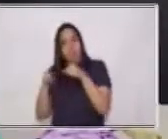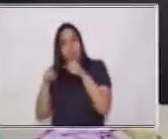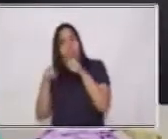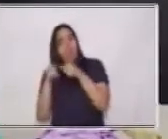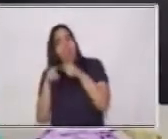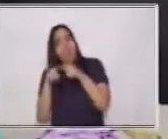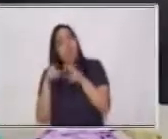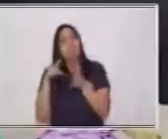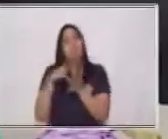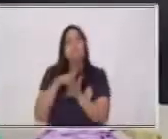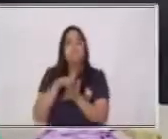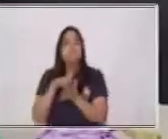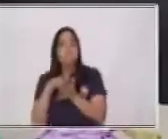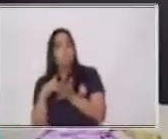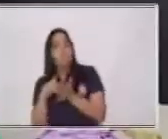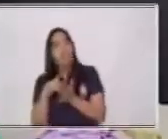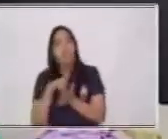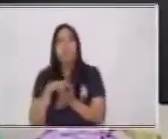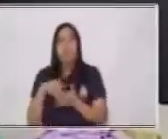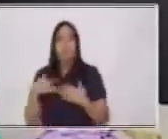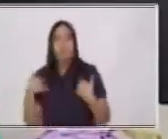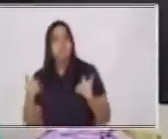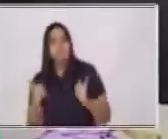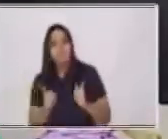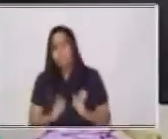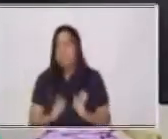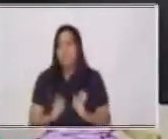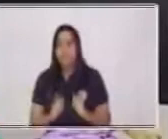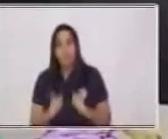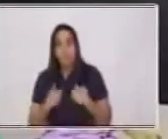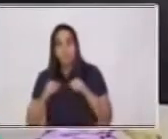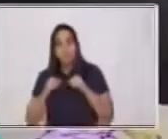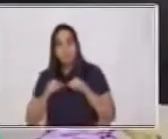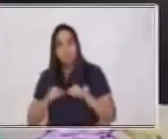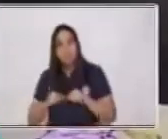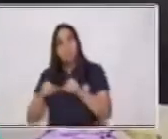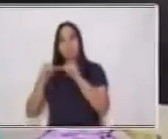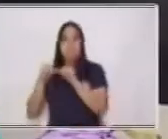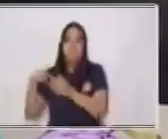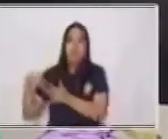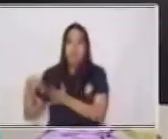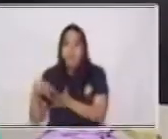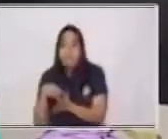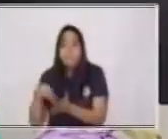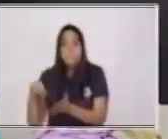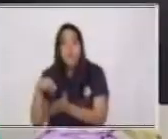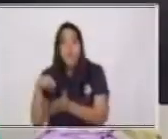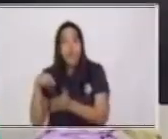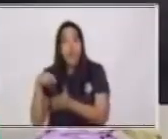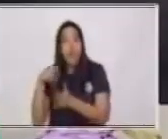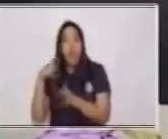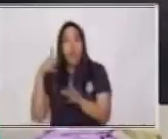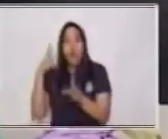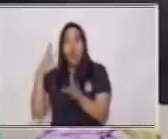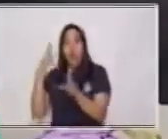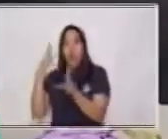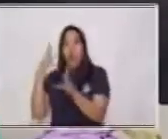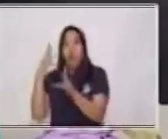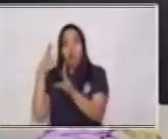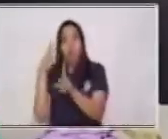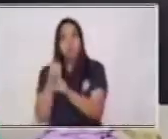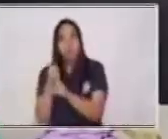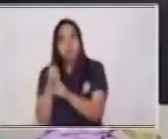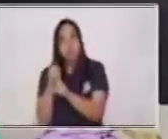muy débil y estaba muy cansada y ya no podía seguir caminando. Cuando de repente, en